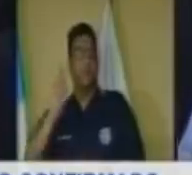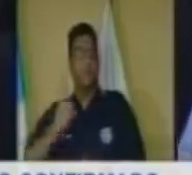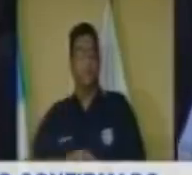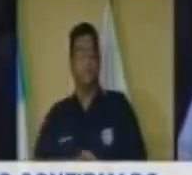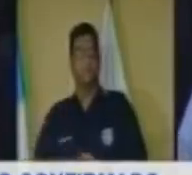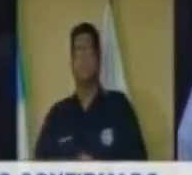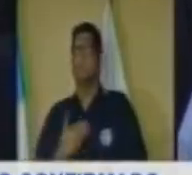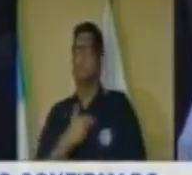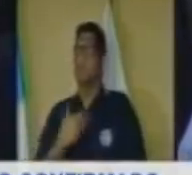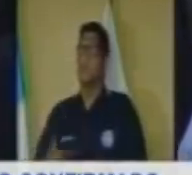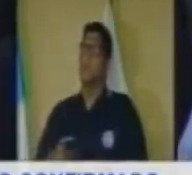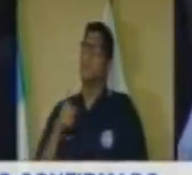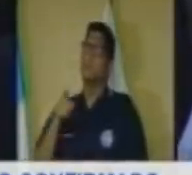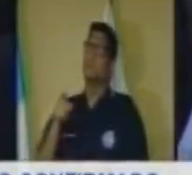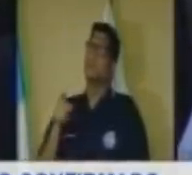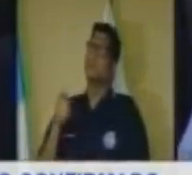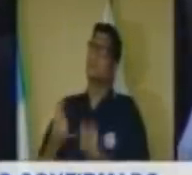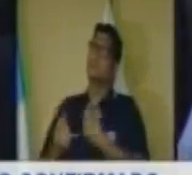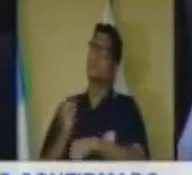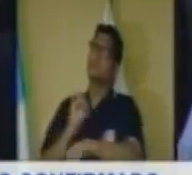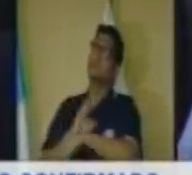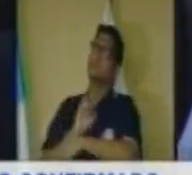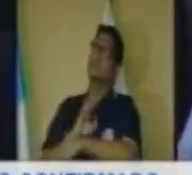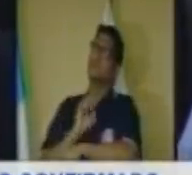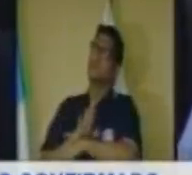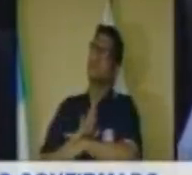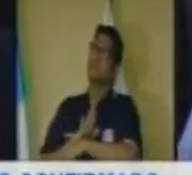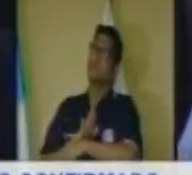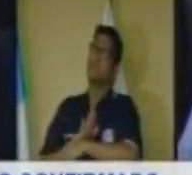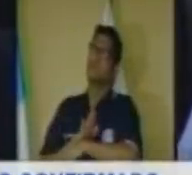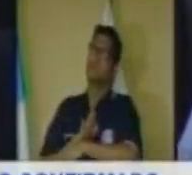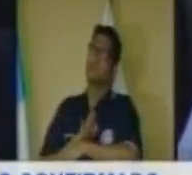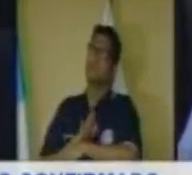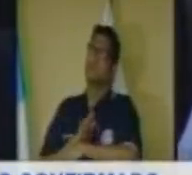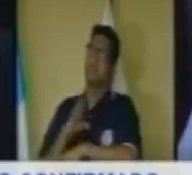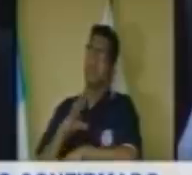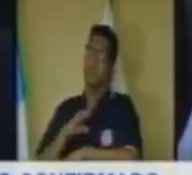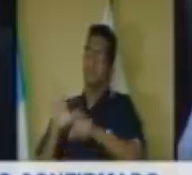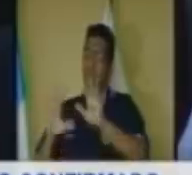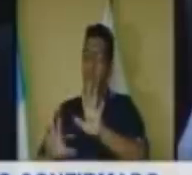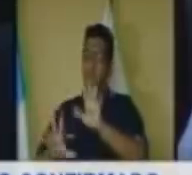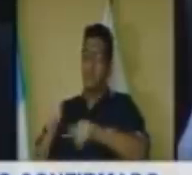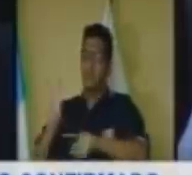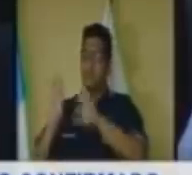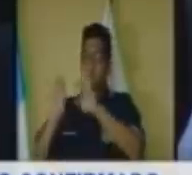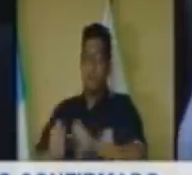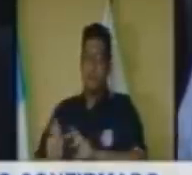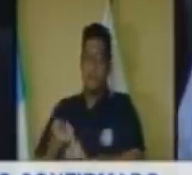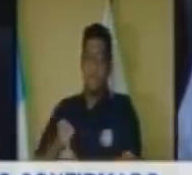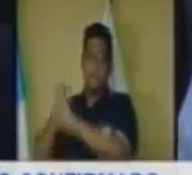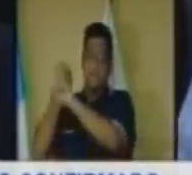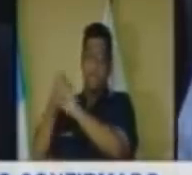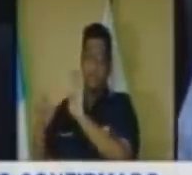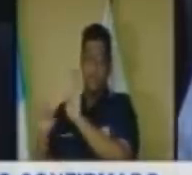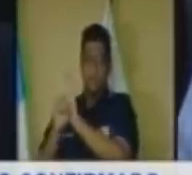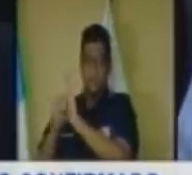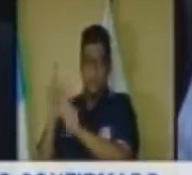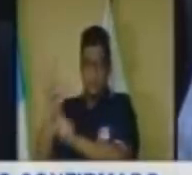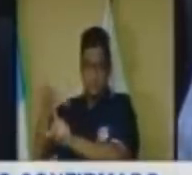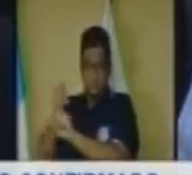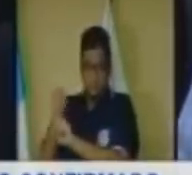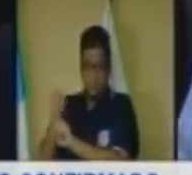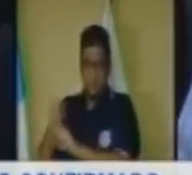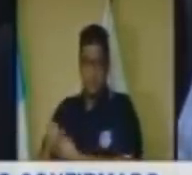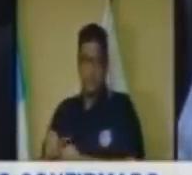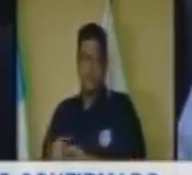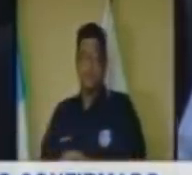queremos. ¿Qué recomendaciones principales usted le podría dar a los vecinos, teniendo en cuenta que hay unas 12 personas que están localizando? No sé si usted